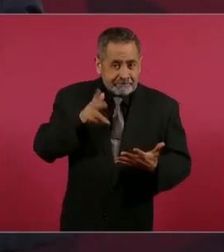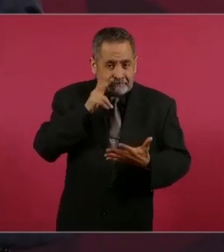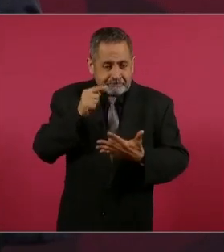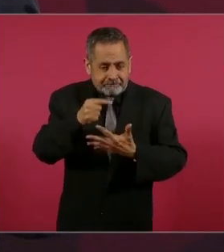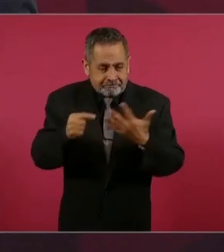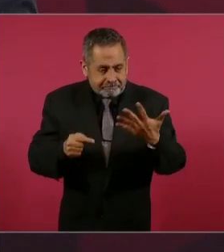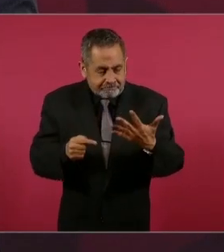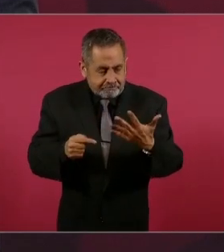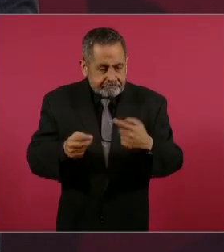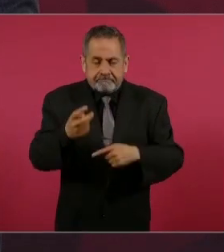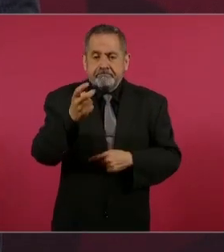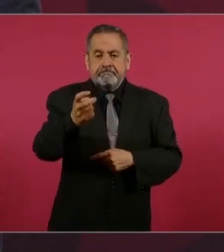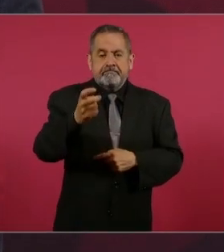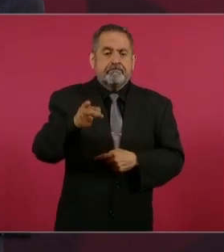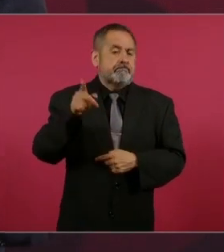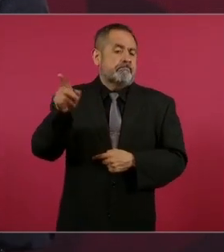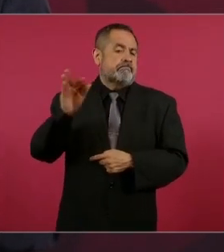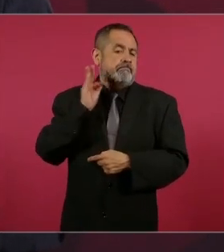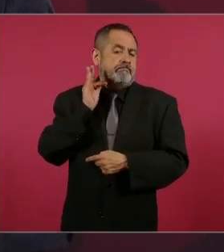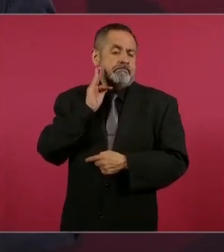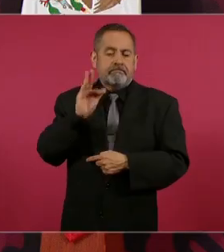la Fiscalía,